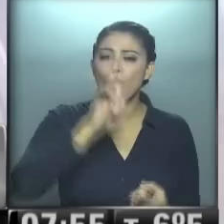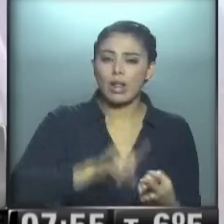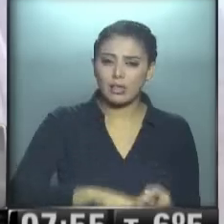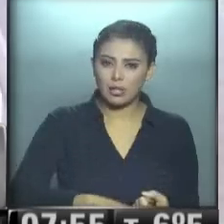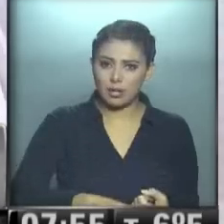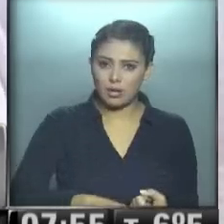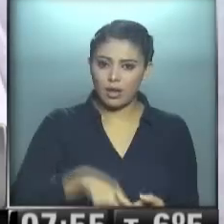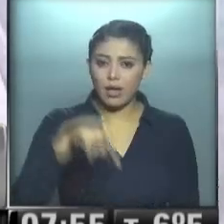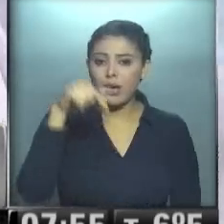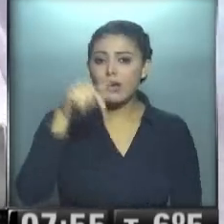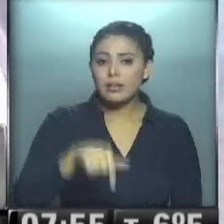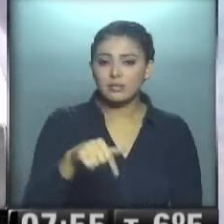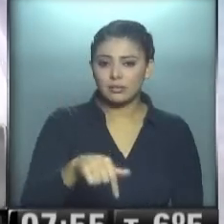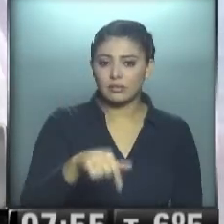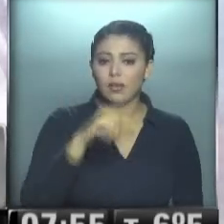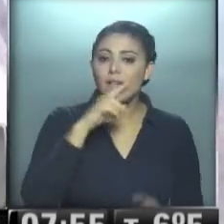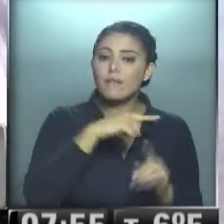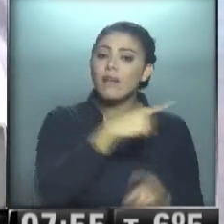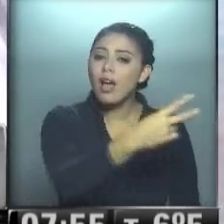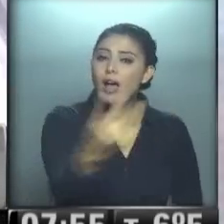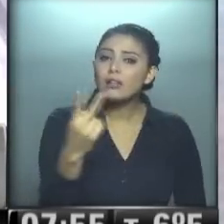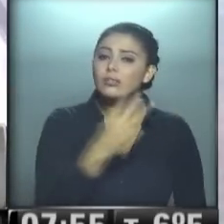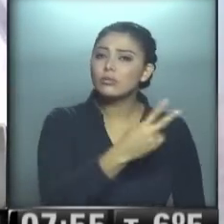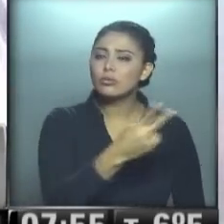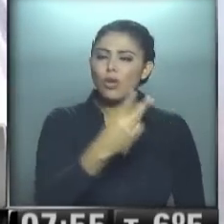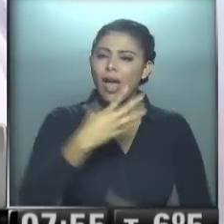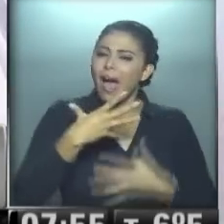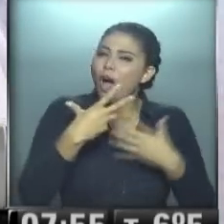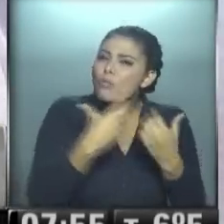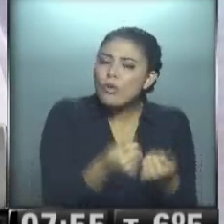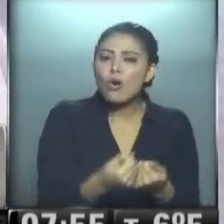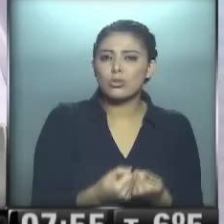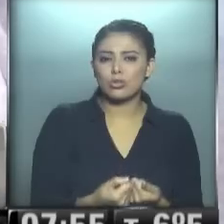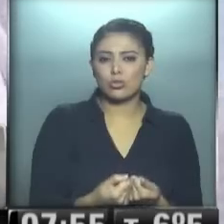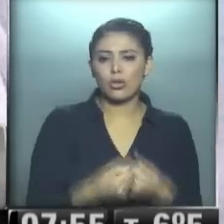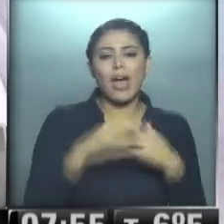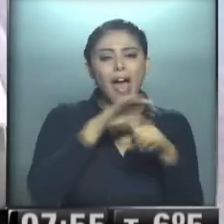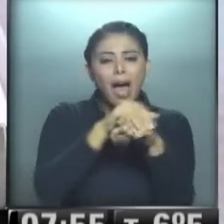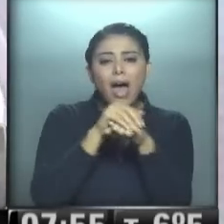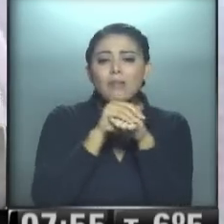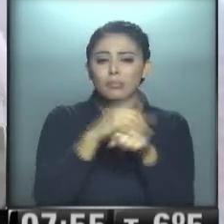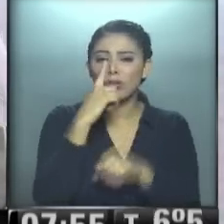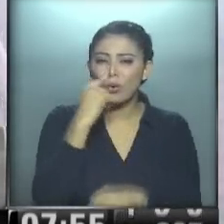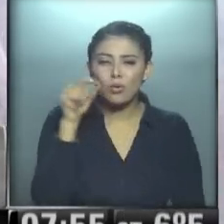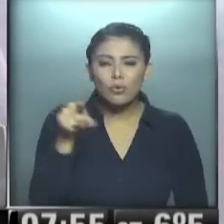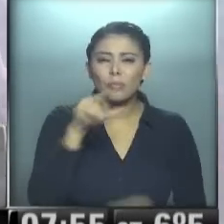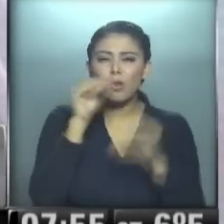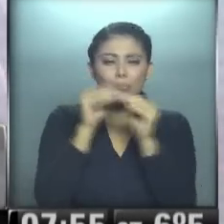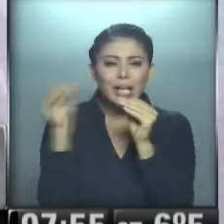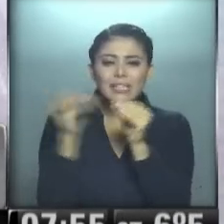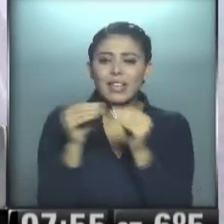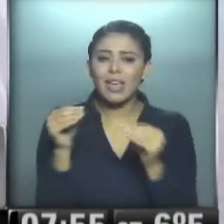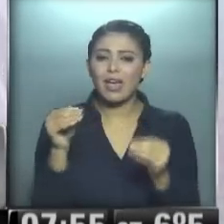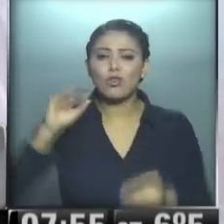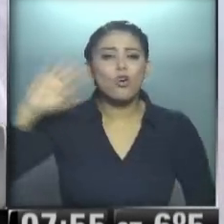durante este velatorio, los apoyos que han recibido, los apoyos de los amigos de Tití, de los compañeros, de